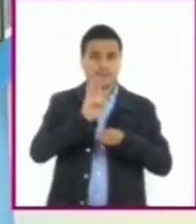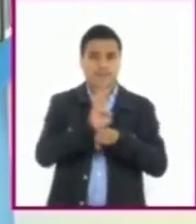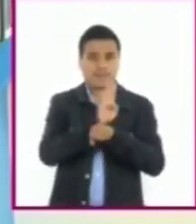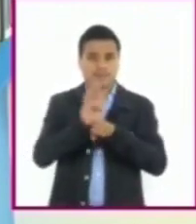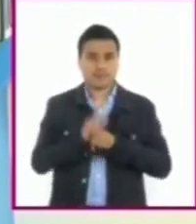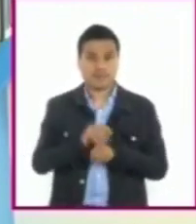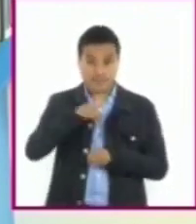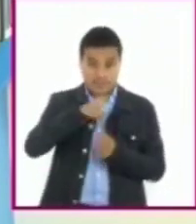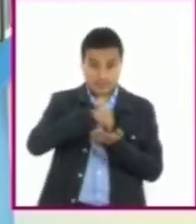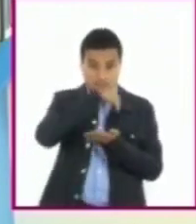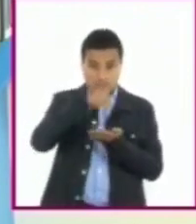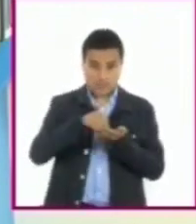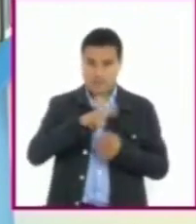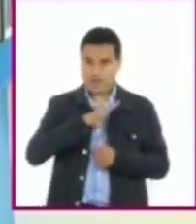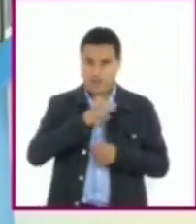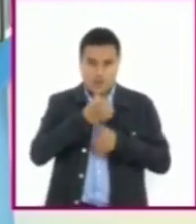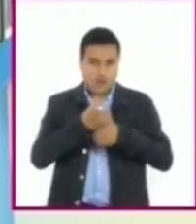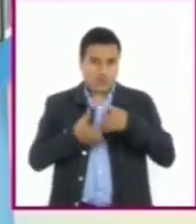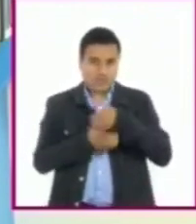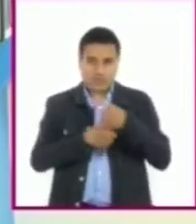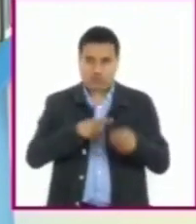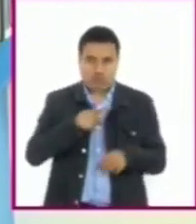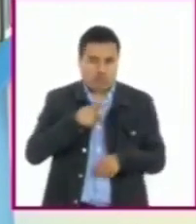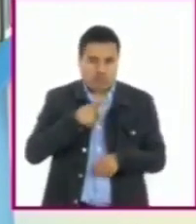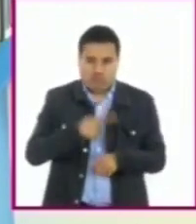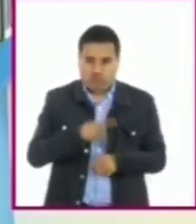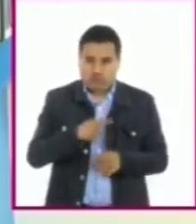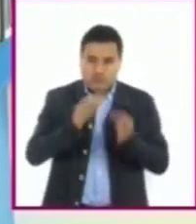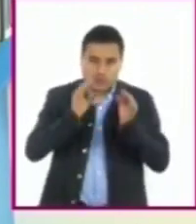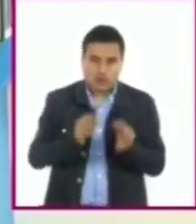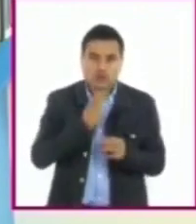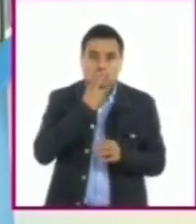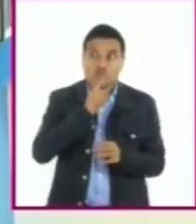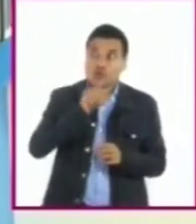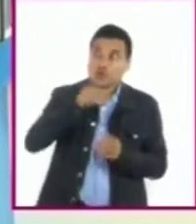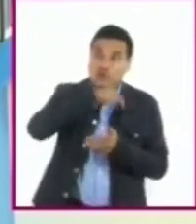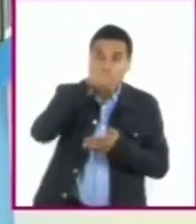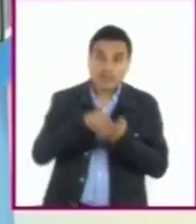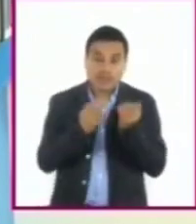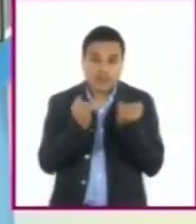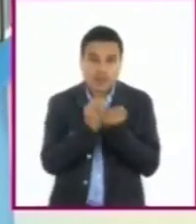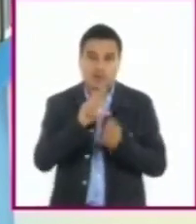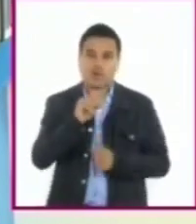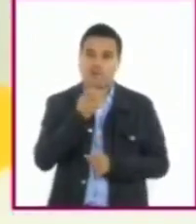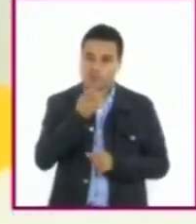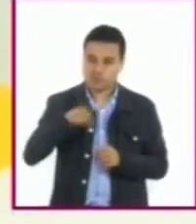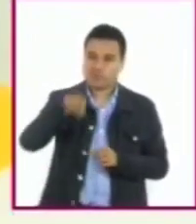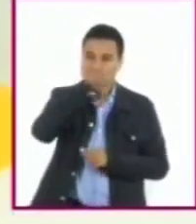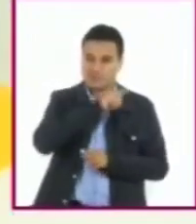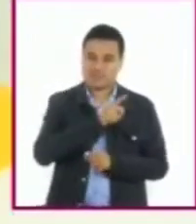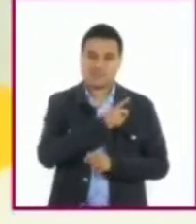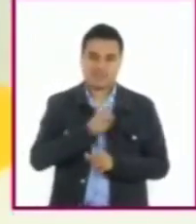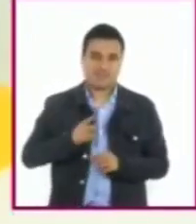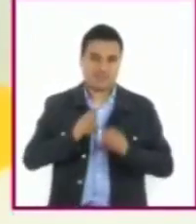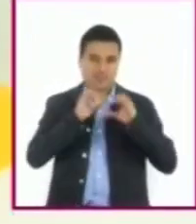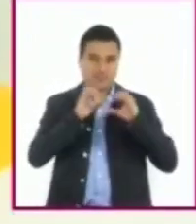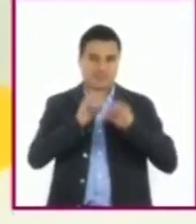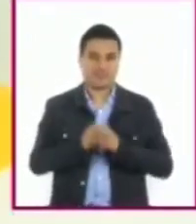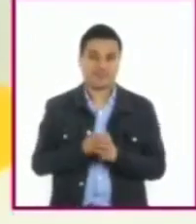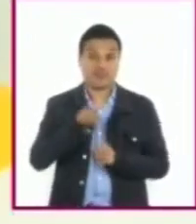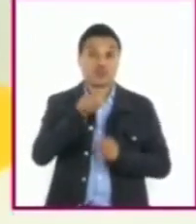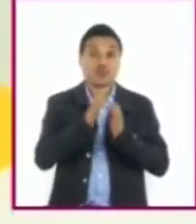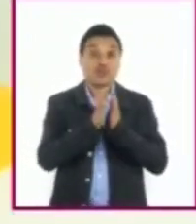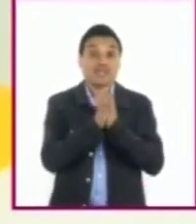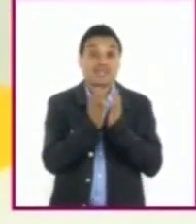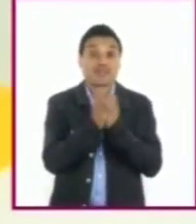no hay en otro. Por eso es importante cuidar nuestro entorno local, nacional y mundial. En tu libro de